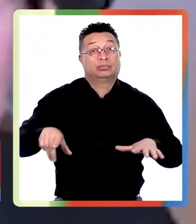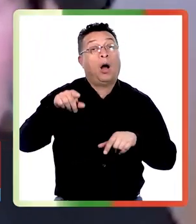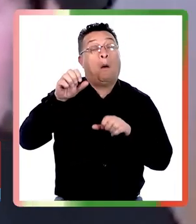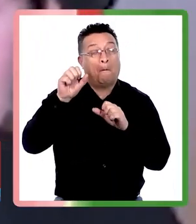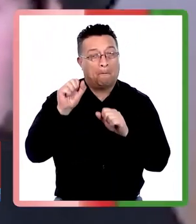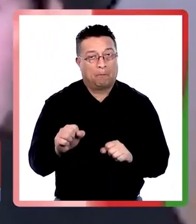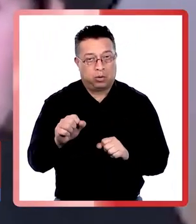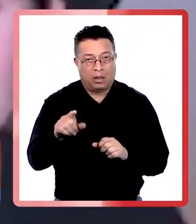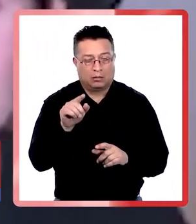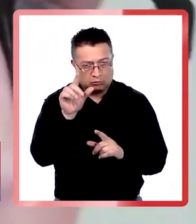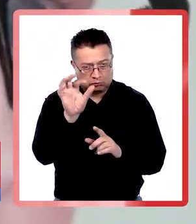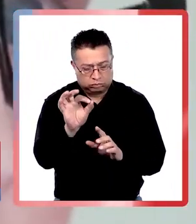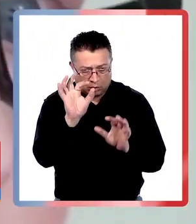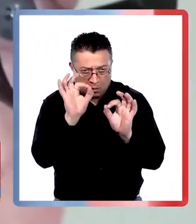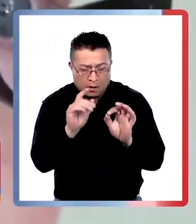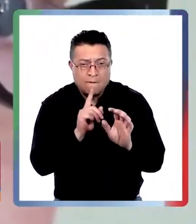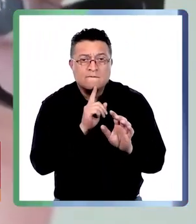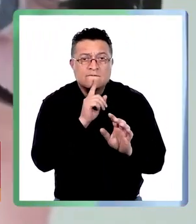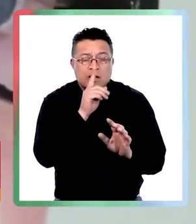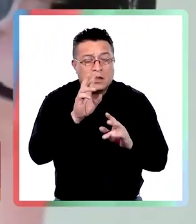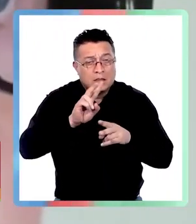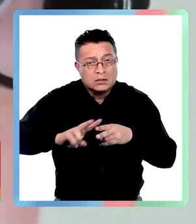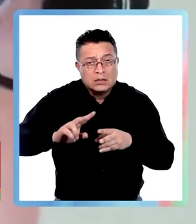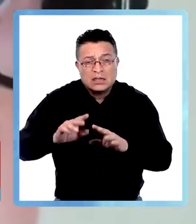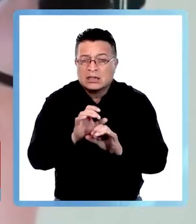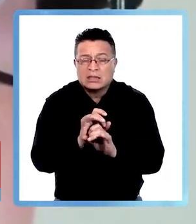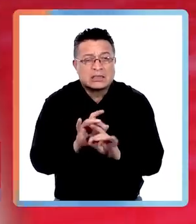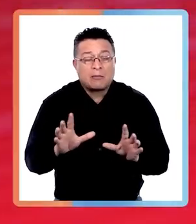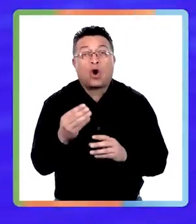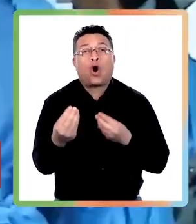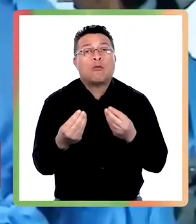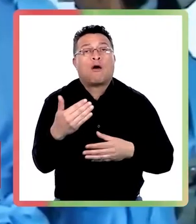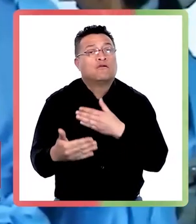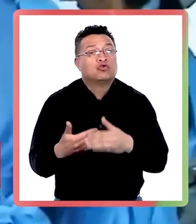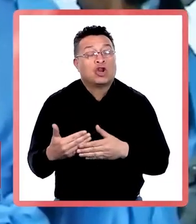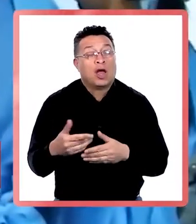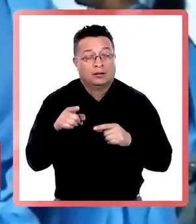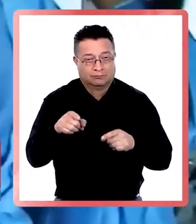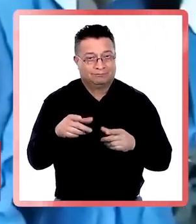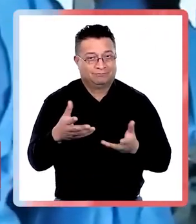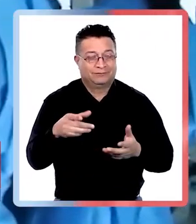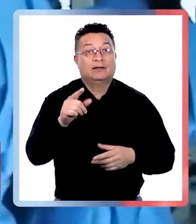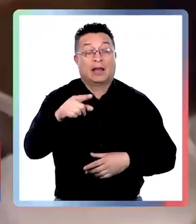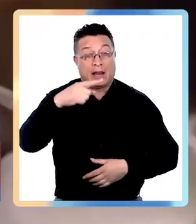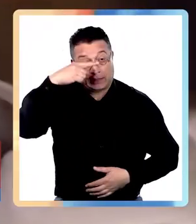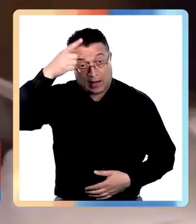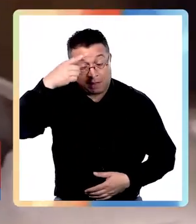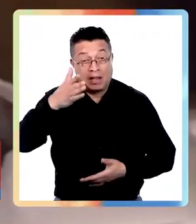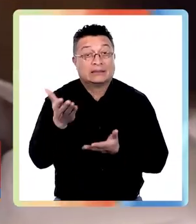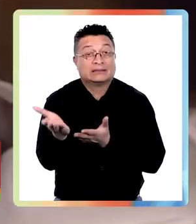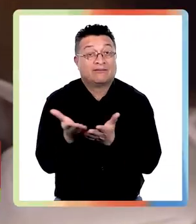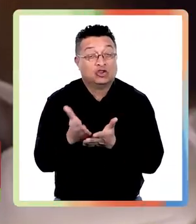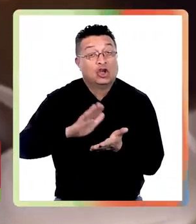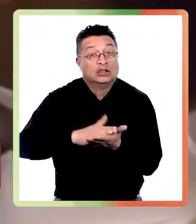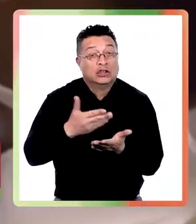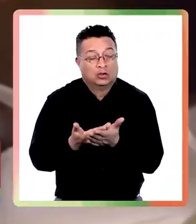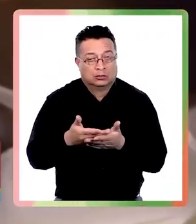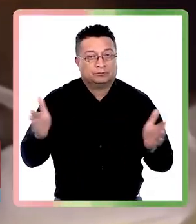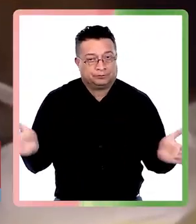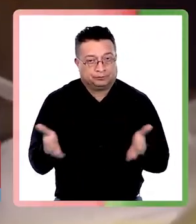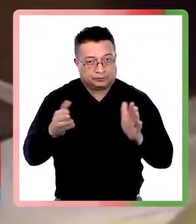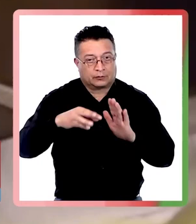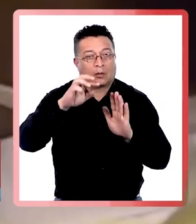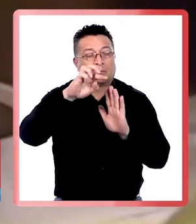puedan comunicarse con precisión y rapidez. ¿Cómo funciona? En Calama, el Servicio de Salud está impulsando un proyecto